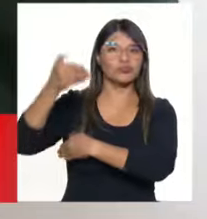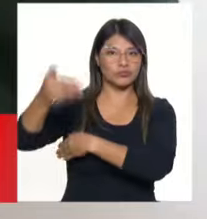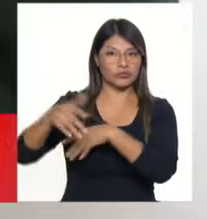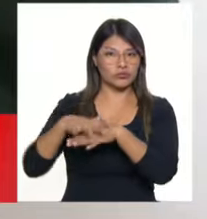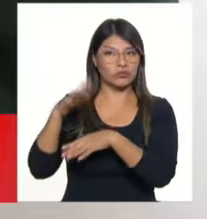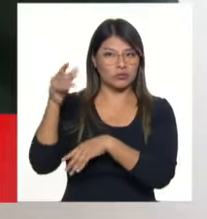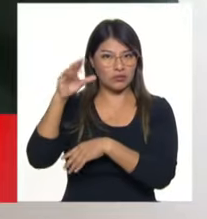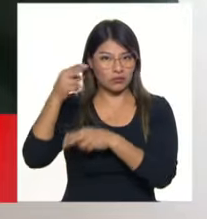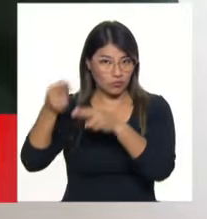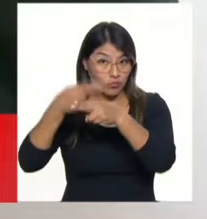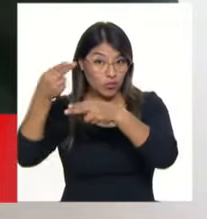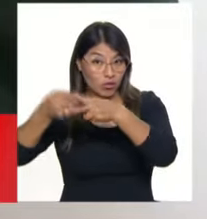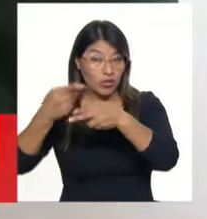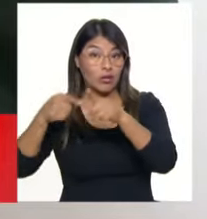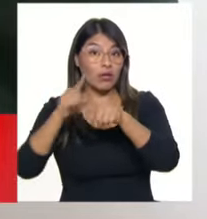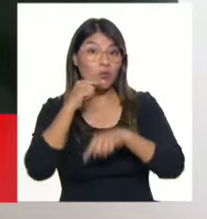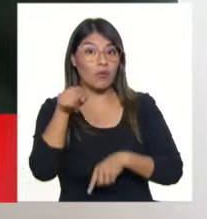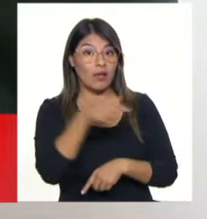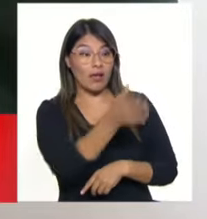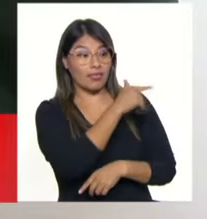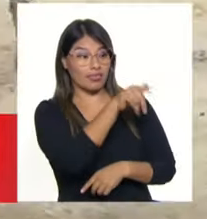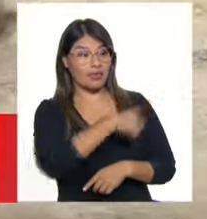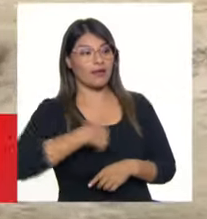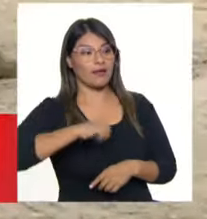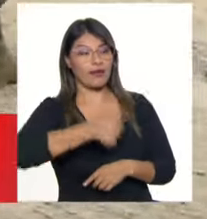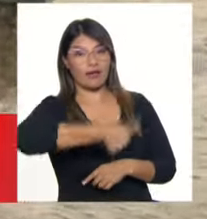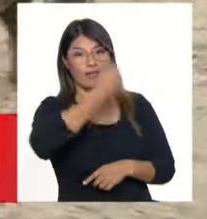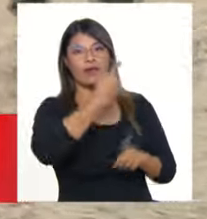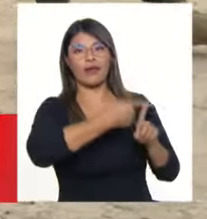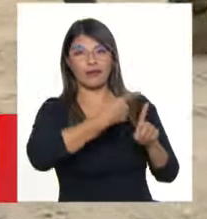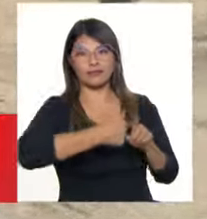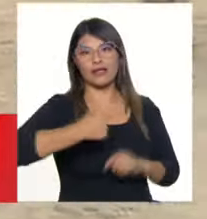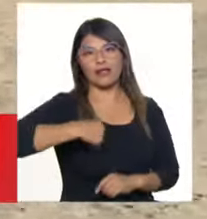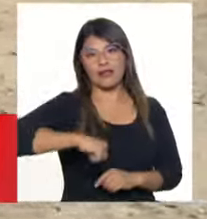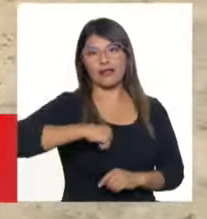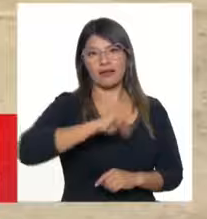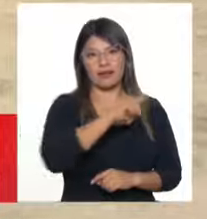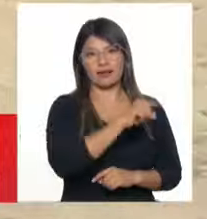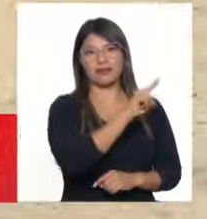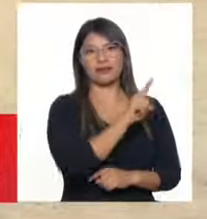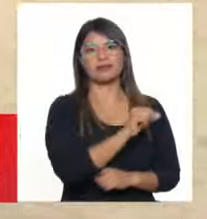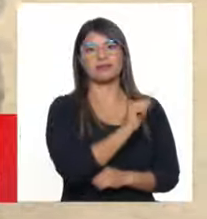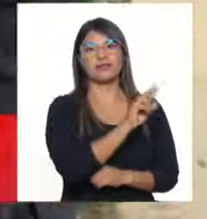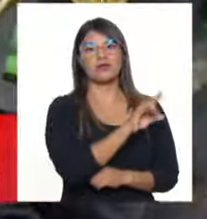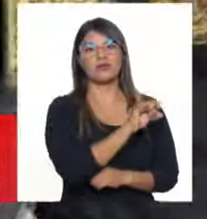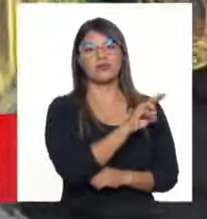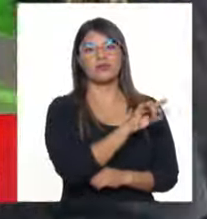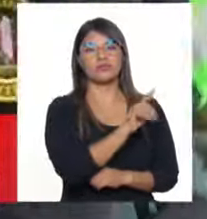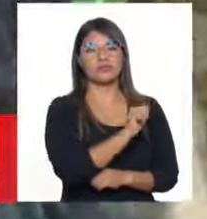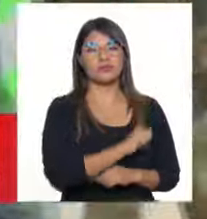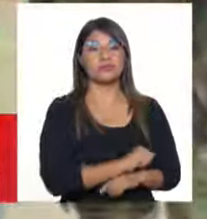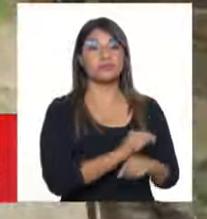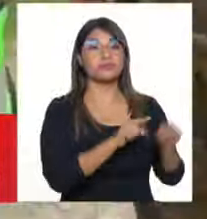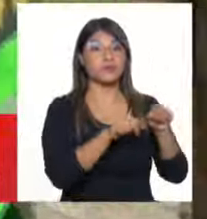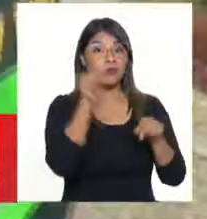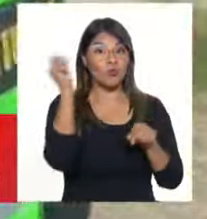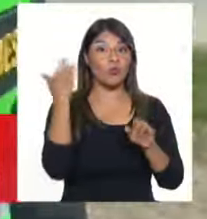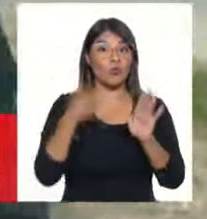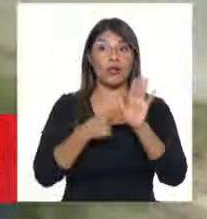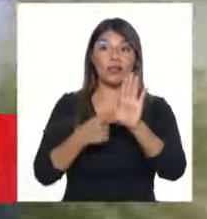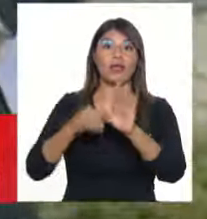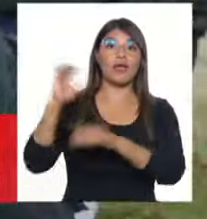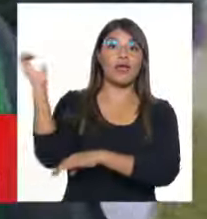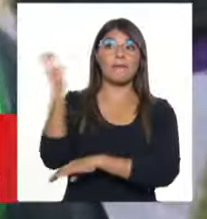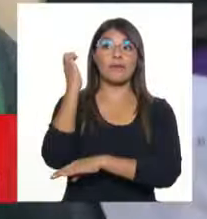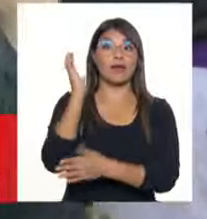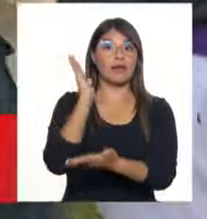sido inclusive alcalde de la provincia de Zarumilla. El ataque se produjo el mismo día en el que se promulgó la prórroga del estado de